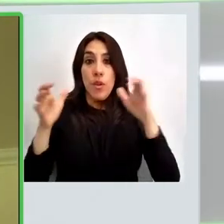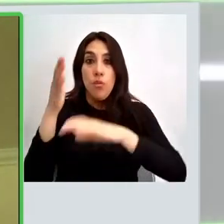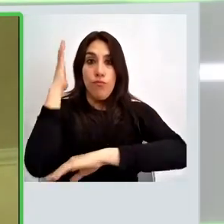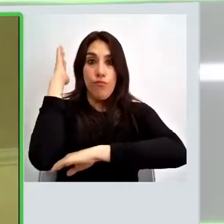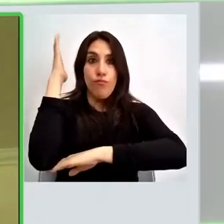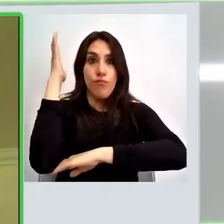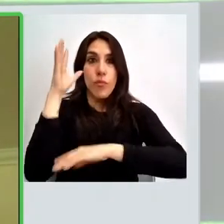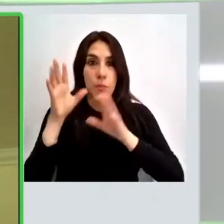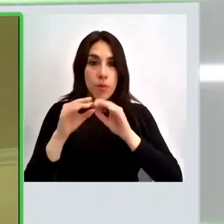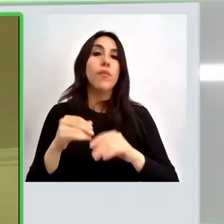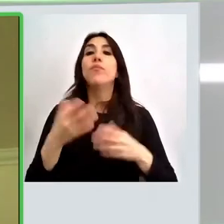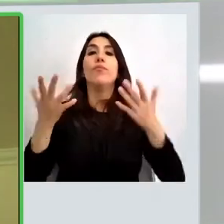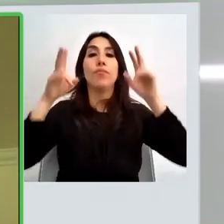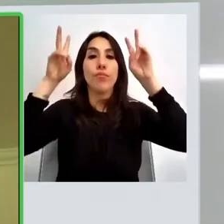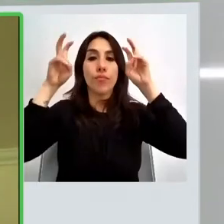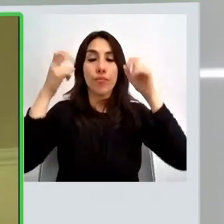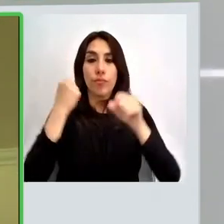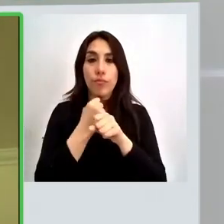interior